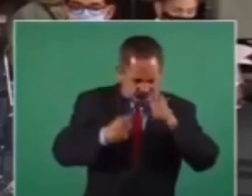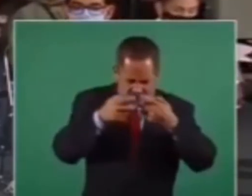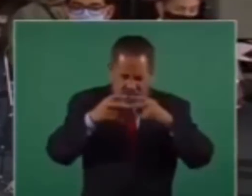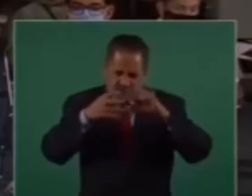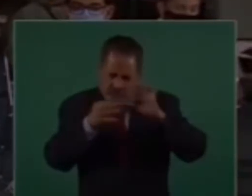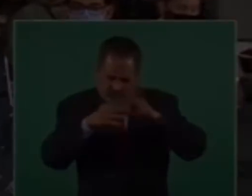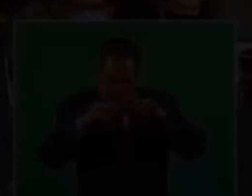analizar textos periodísticos